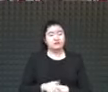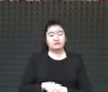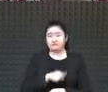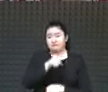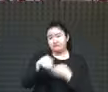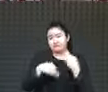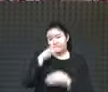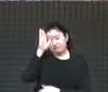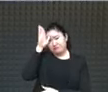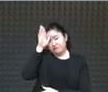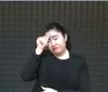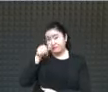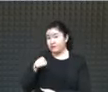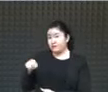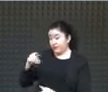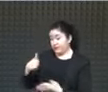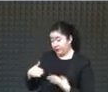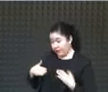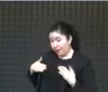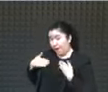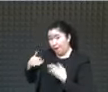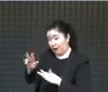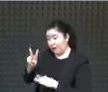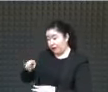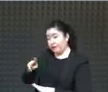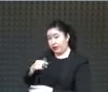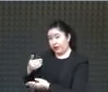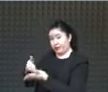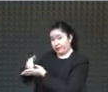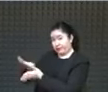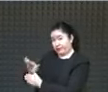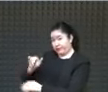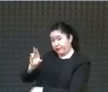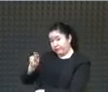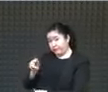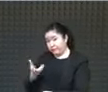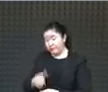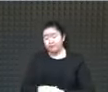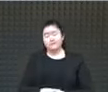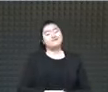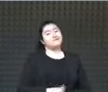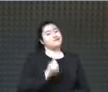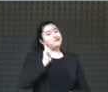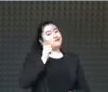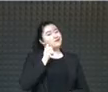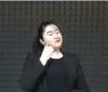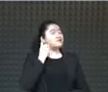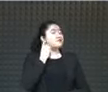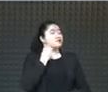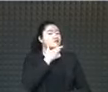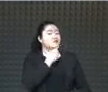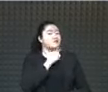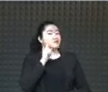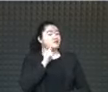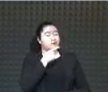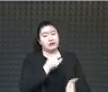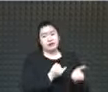hoy? Pues depende de los diputados y diputadas y ojalá actúen con toda rectitud.